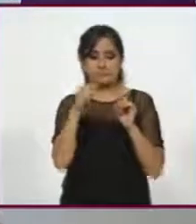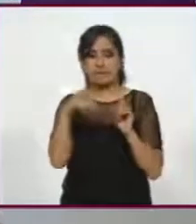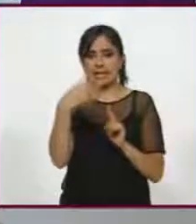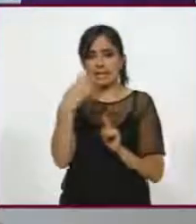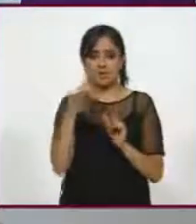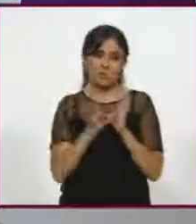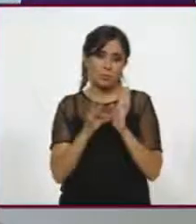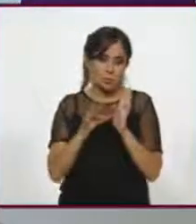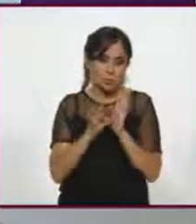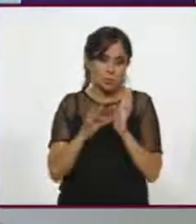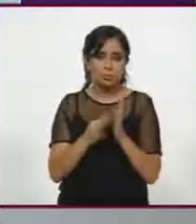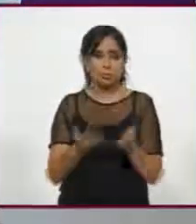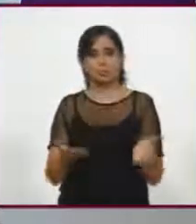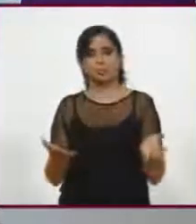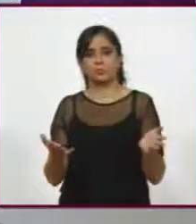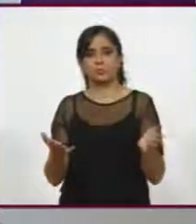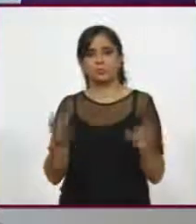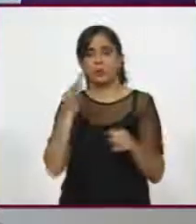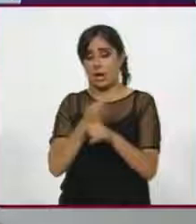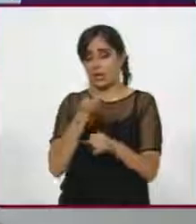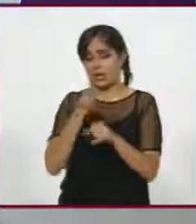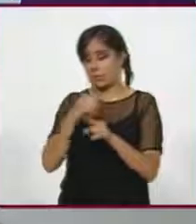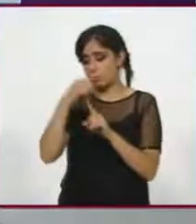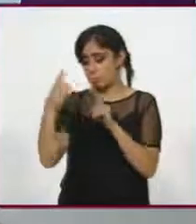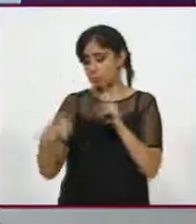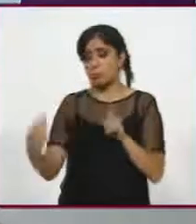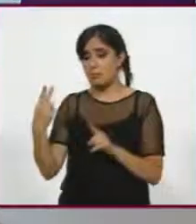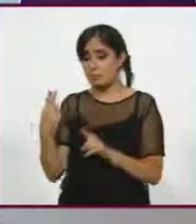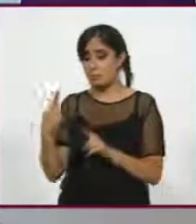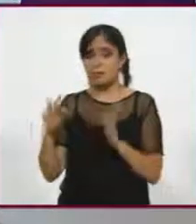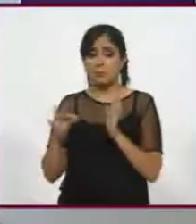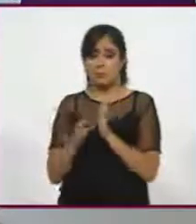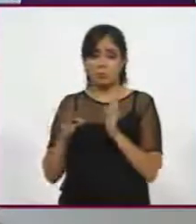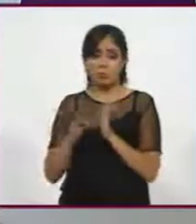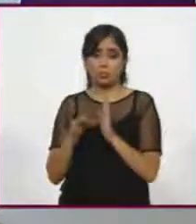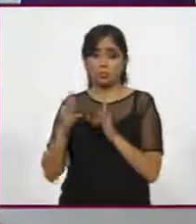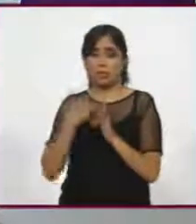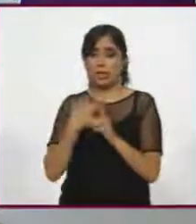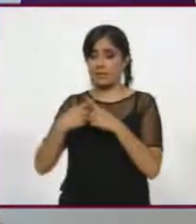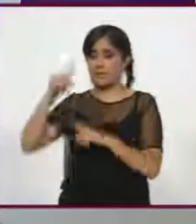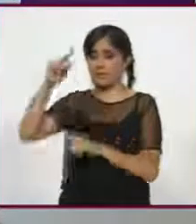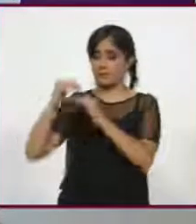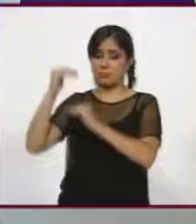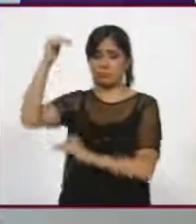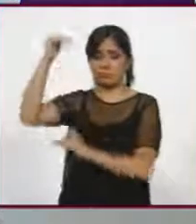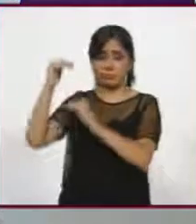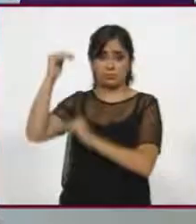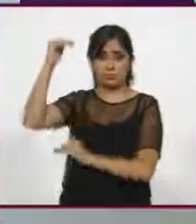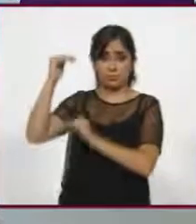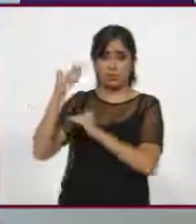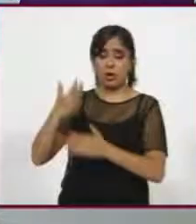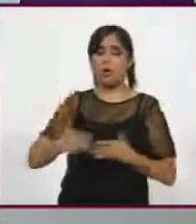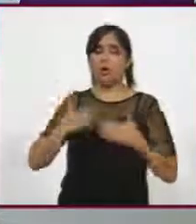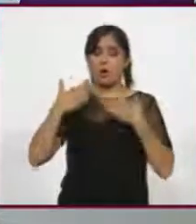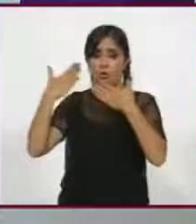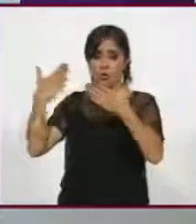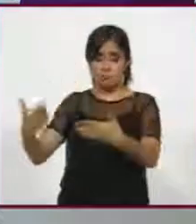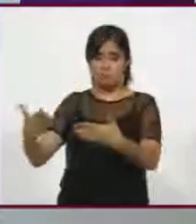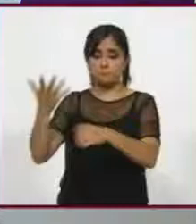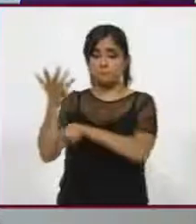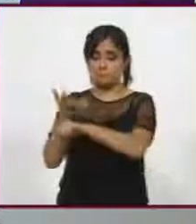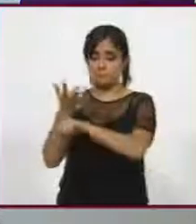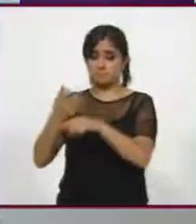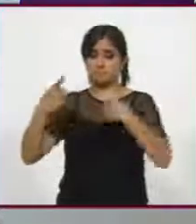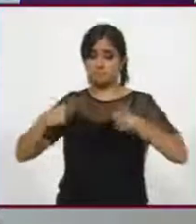14 puntos. Ahora tenemos 25 puntos de diferencia entre la confianza que nos inspiran